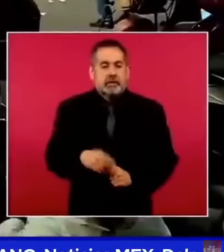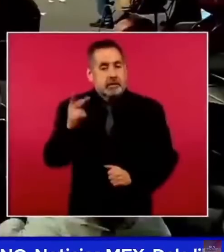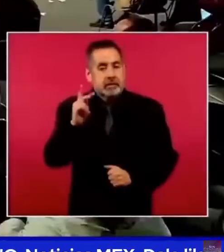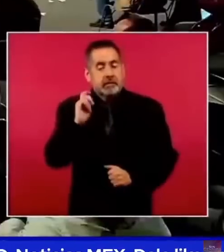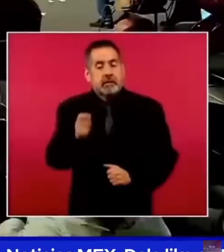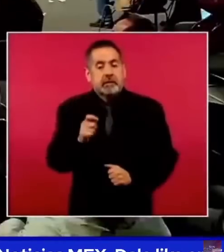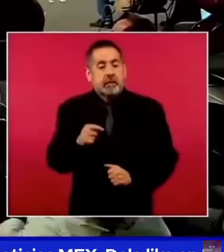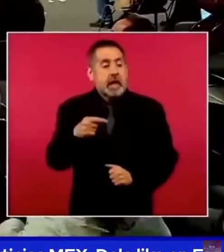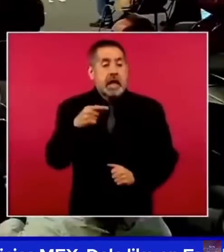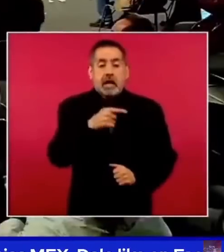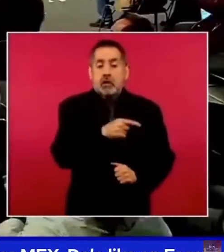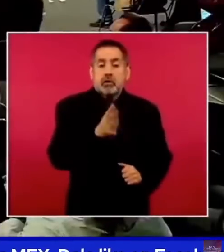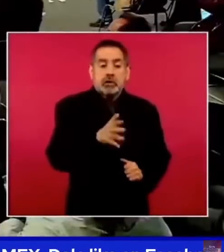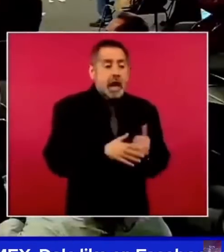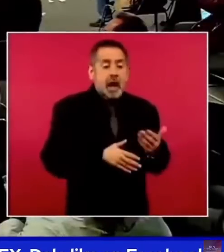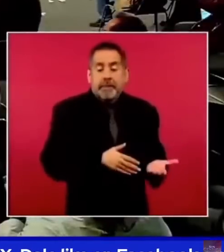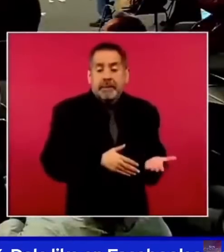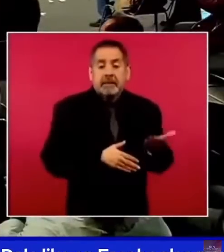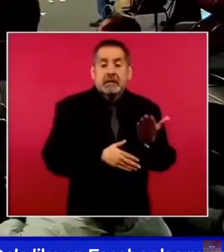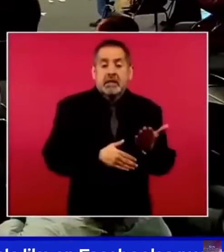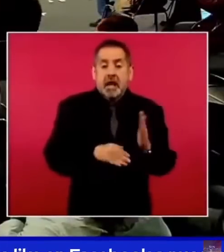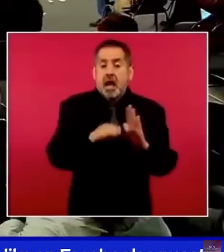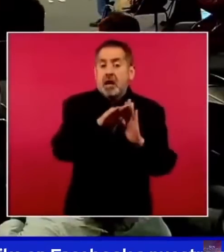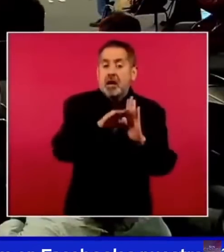pero presentaron